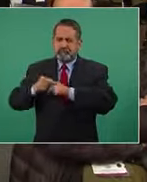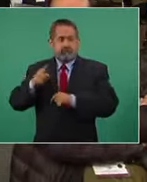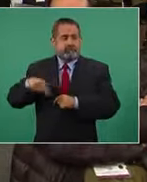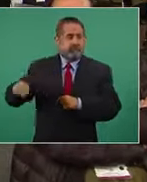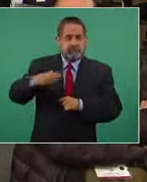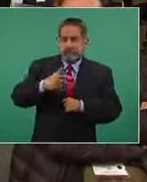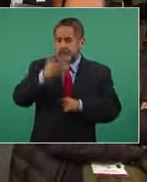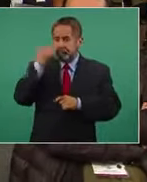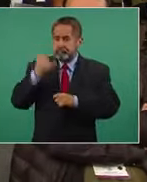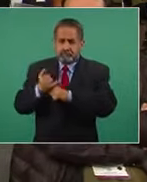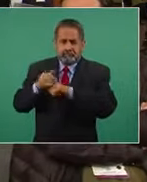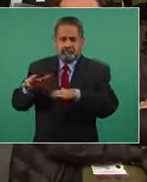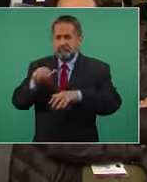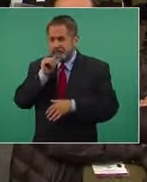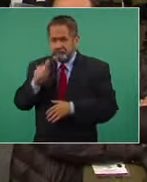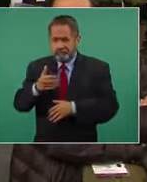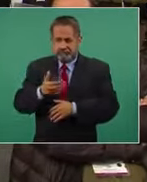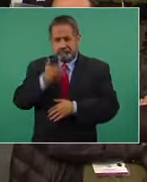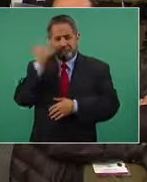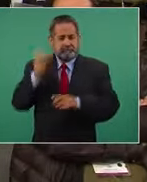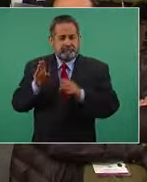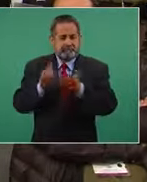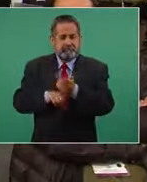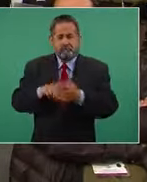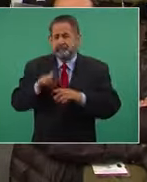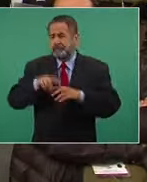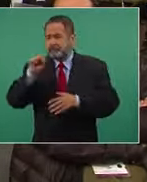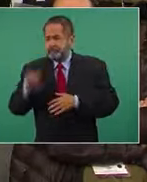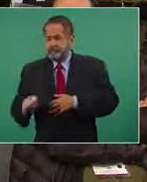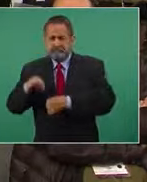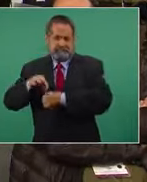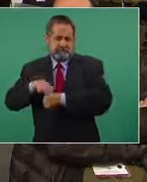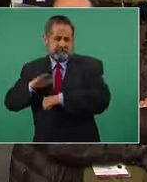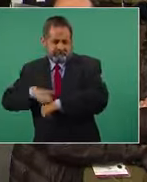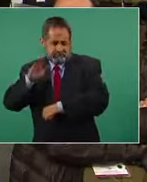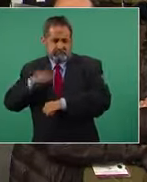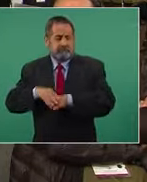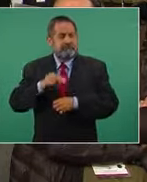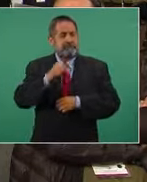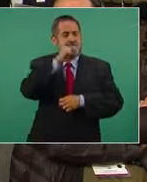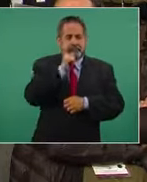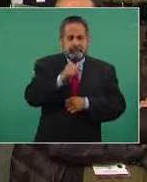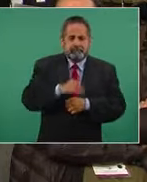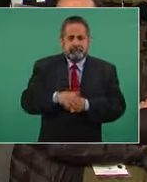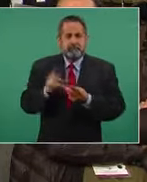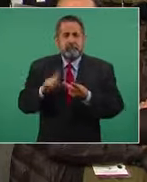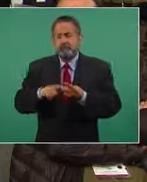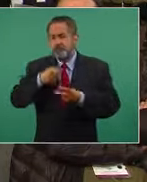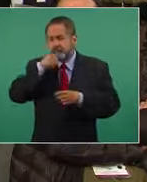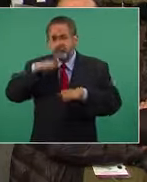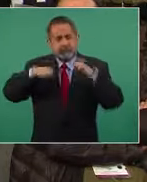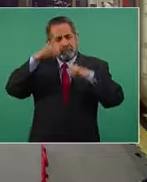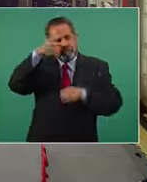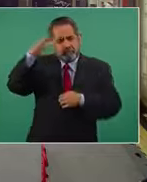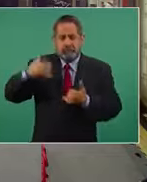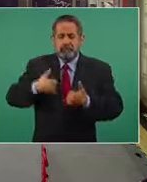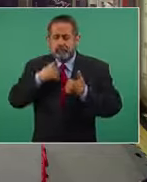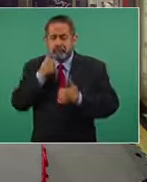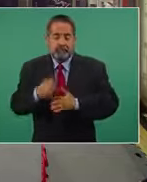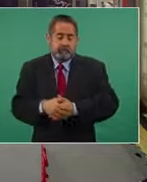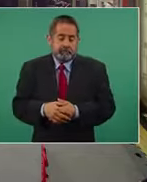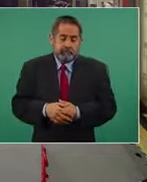informada, donde votó la gente más del sur que del norte y que votó más los adultos mayores que los jóvenes? Pues